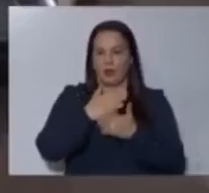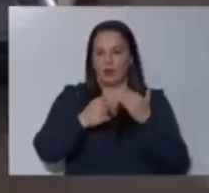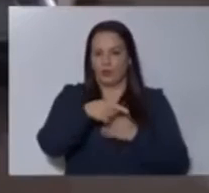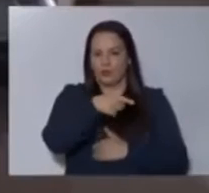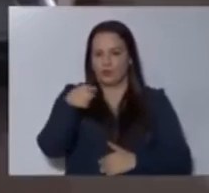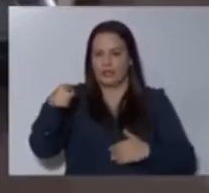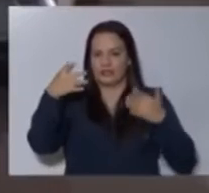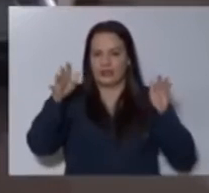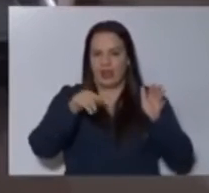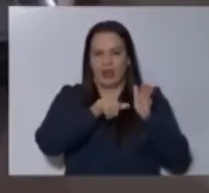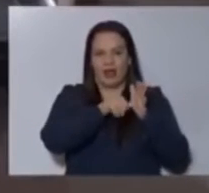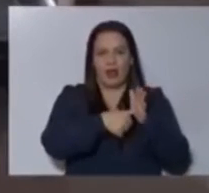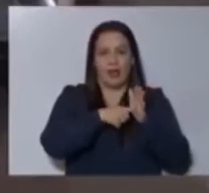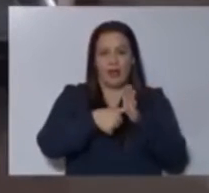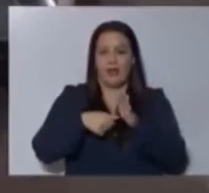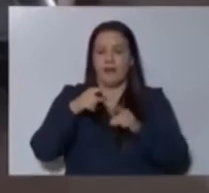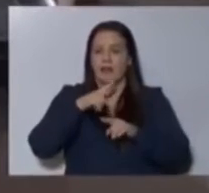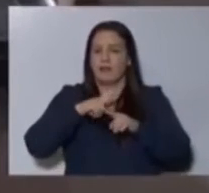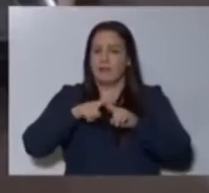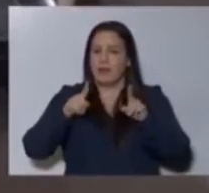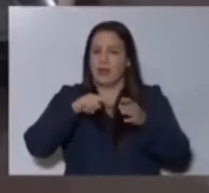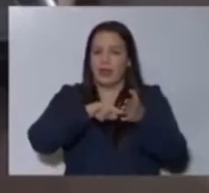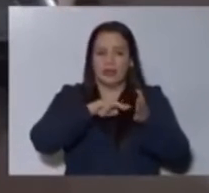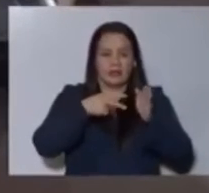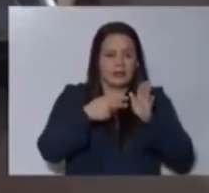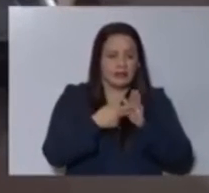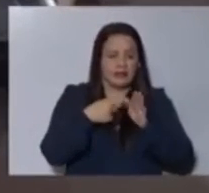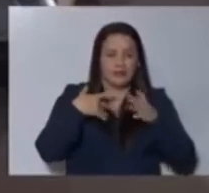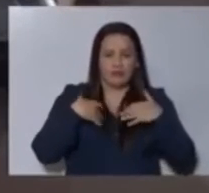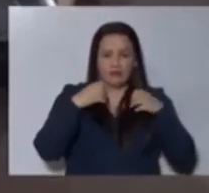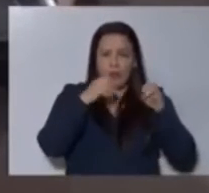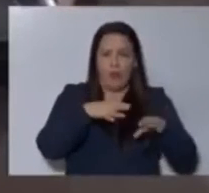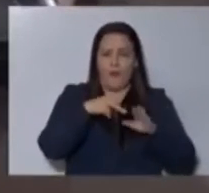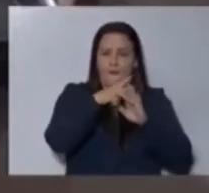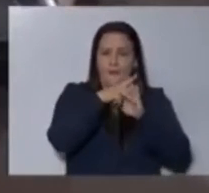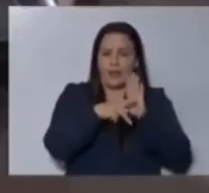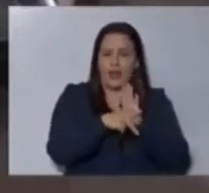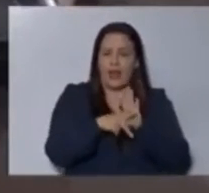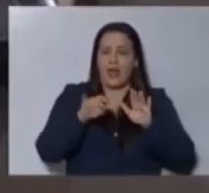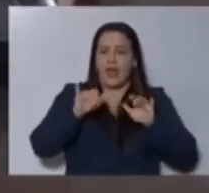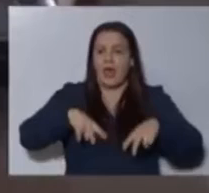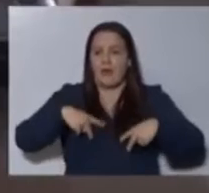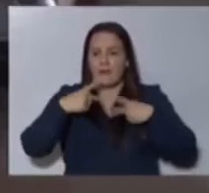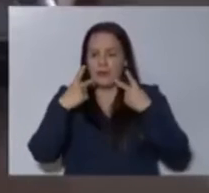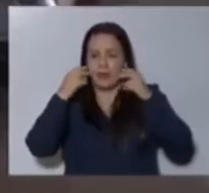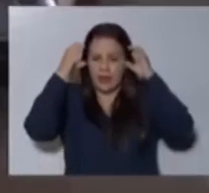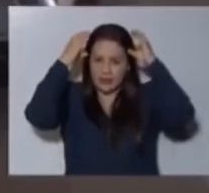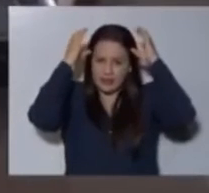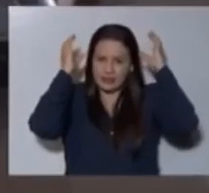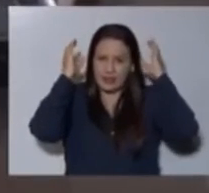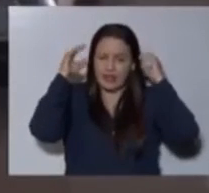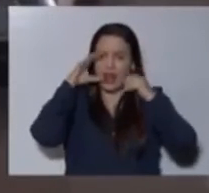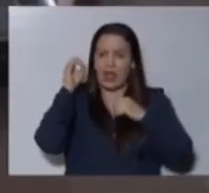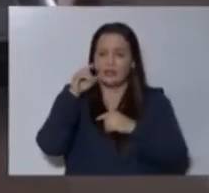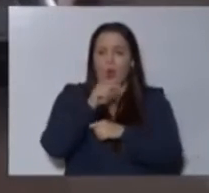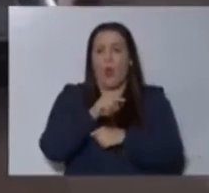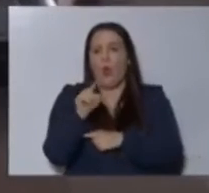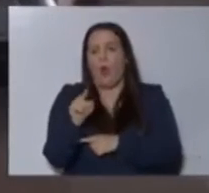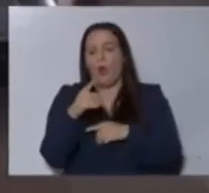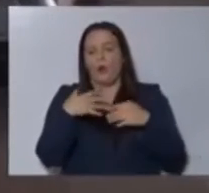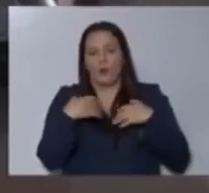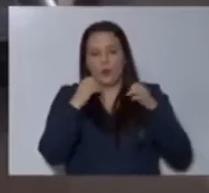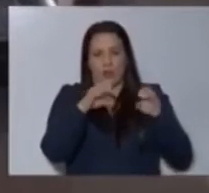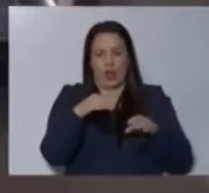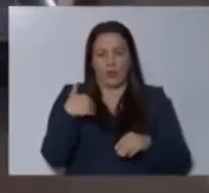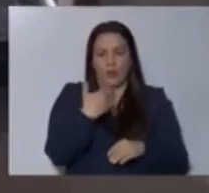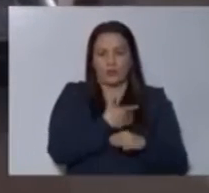Pero eso no significa renunciar a nuestros principios, a vivir en Disneylandia, ni renunciar a nuestros derechos y